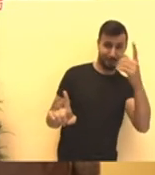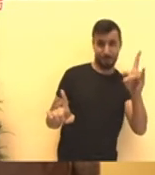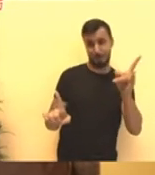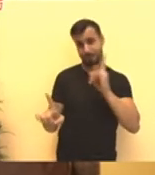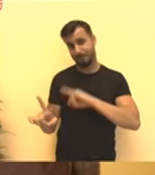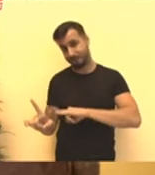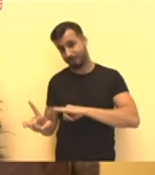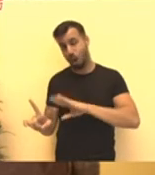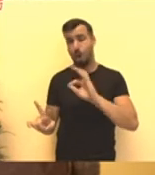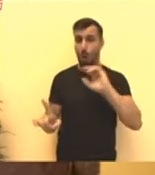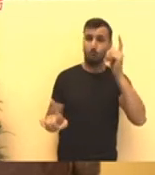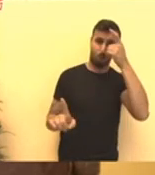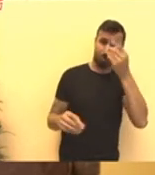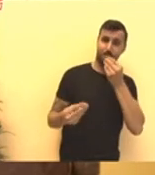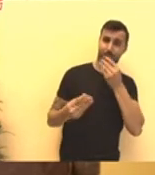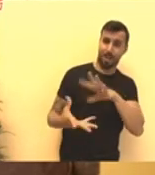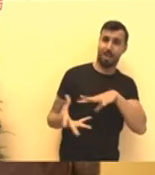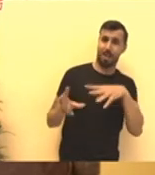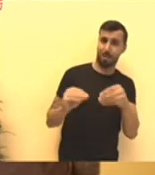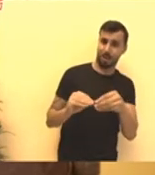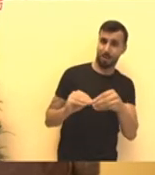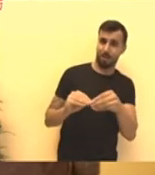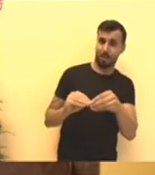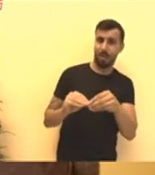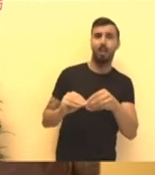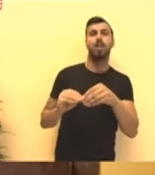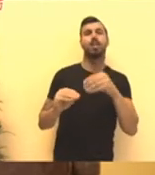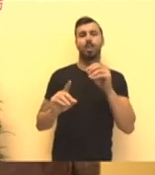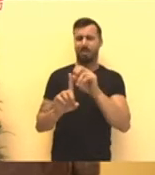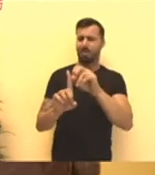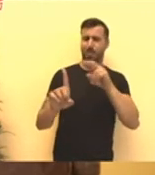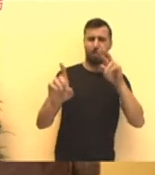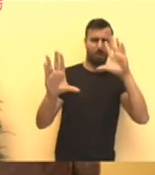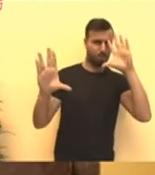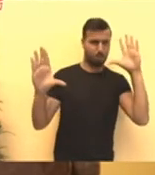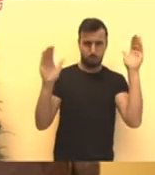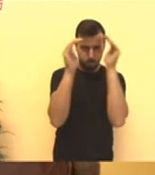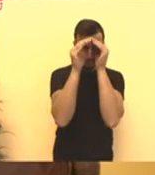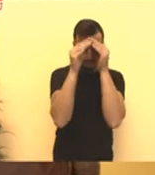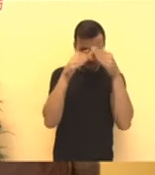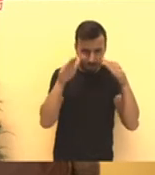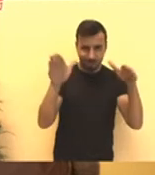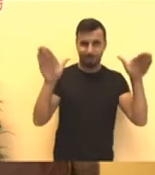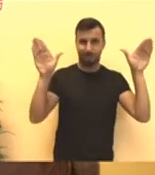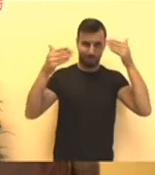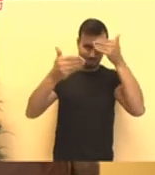de ti. Amplía tu perspectiva, derriba fronteras. Y por último,